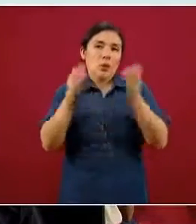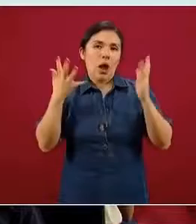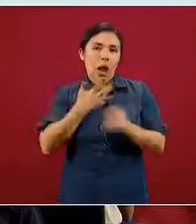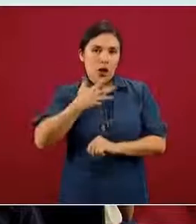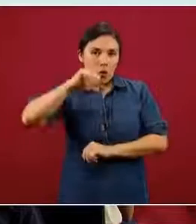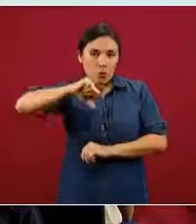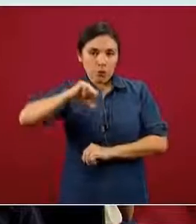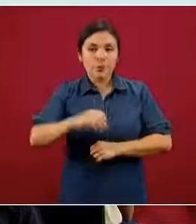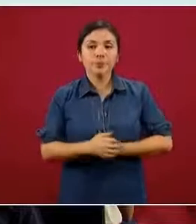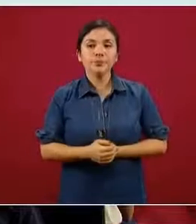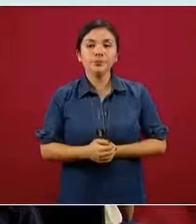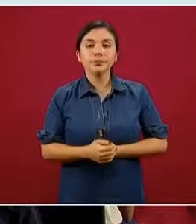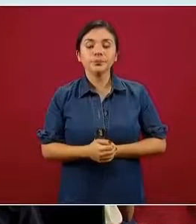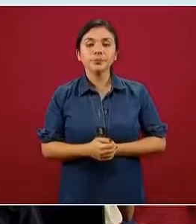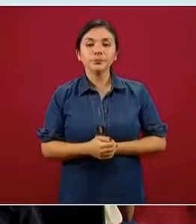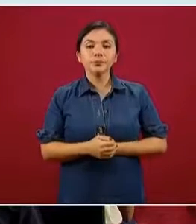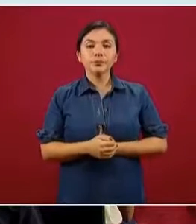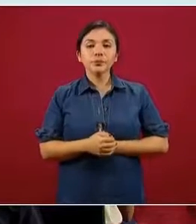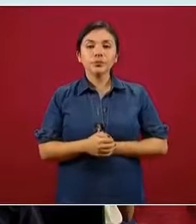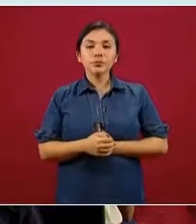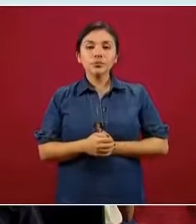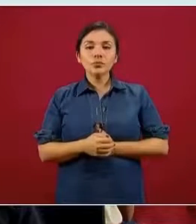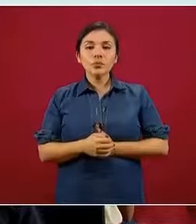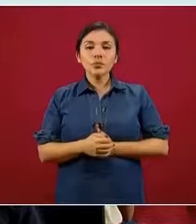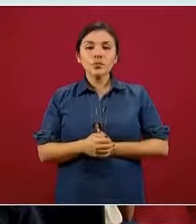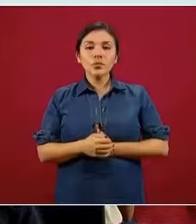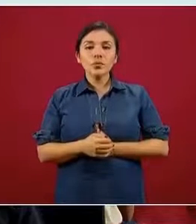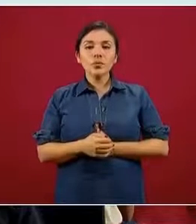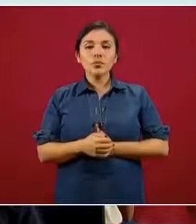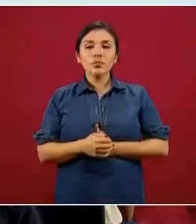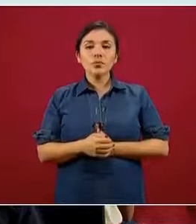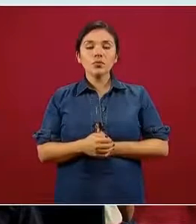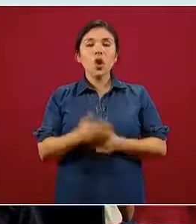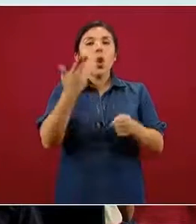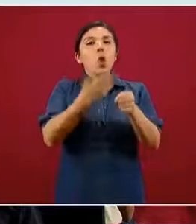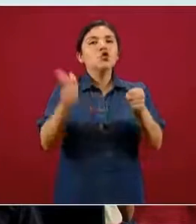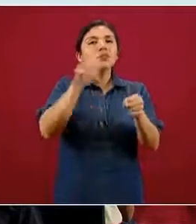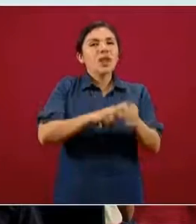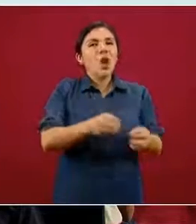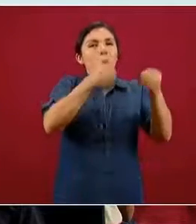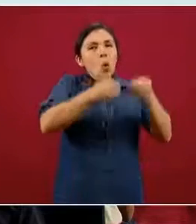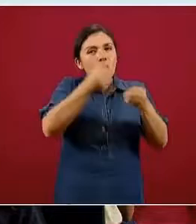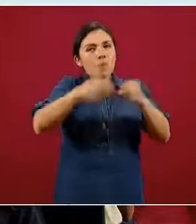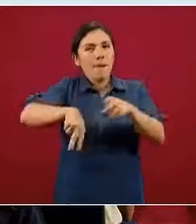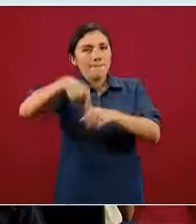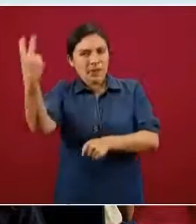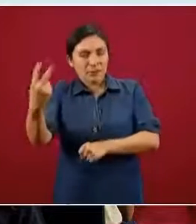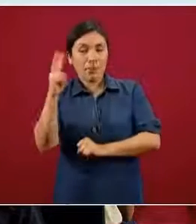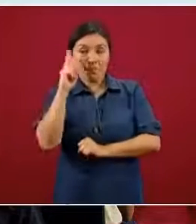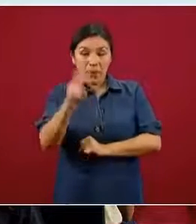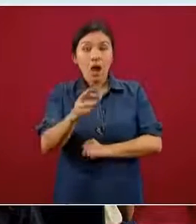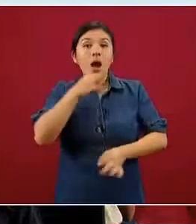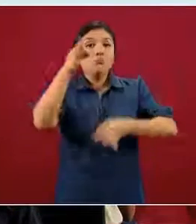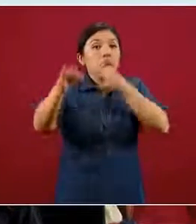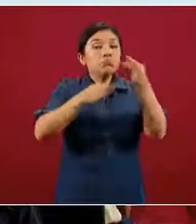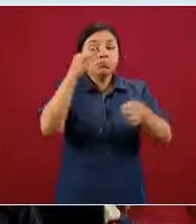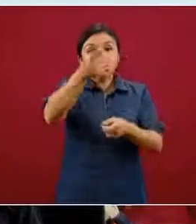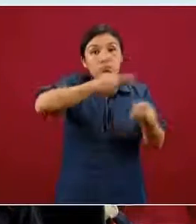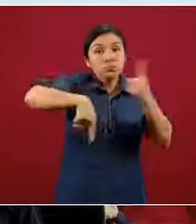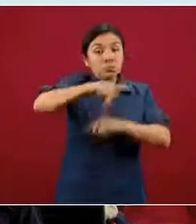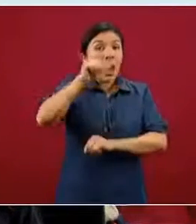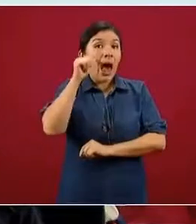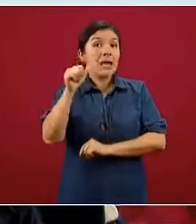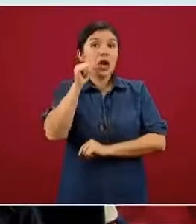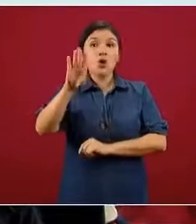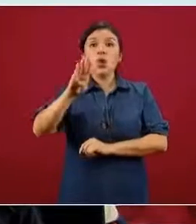momento. Pasemos ahora a ver el grupo de ocupación y disponibilidad hospitalaria. La tasa de notificación de ayer